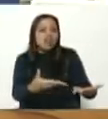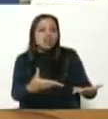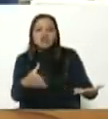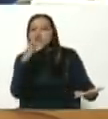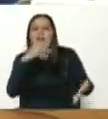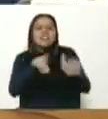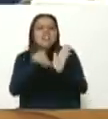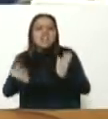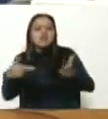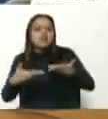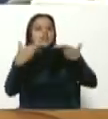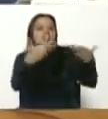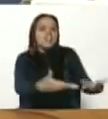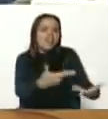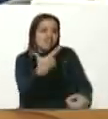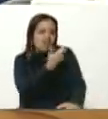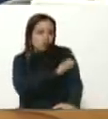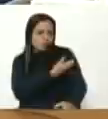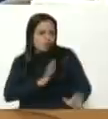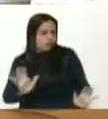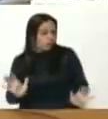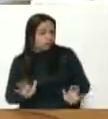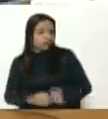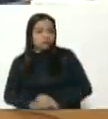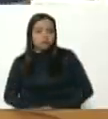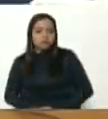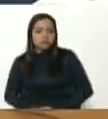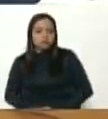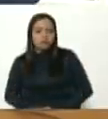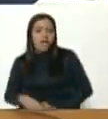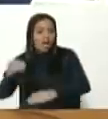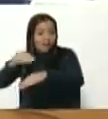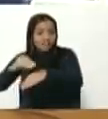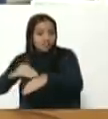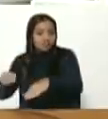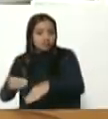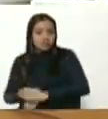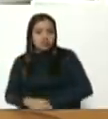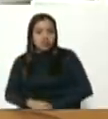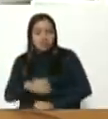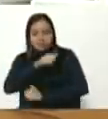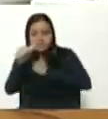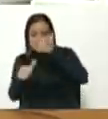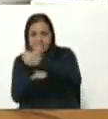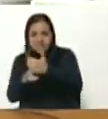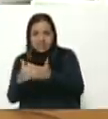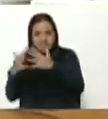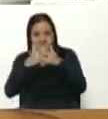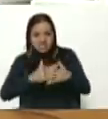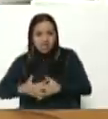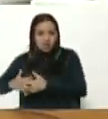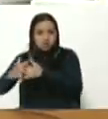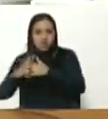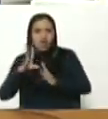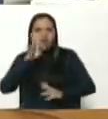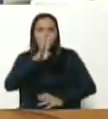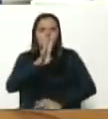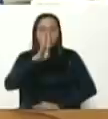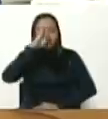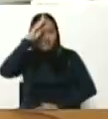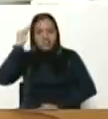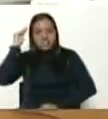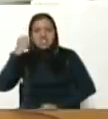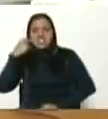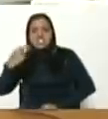derecho a que le donaran las vacunas que ha anunciado Joe Biden, presidente de Estados Unidos, que va a donar